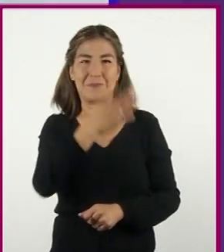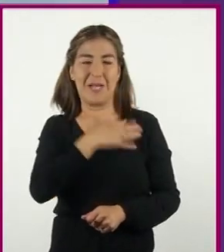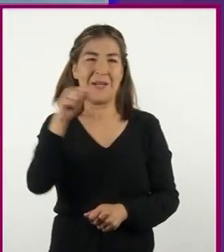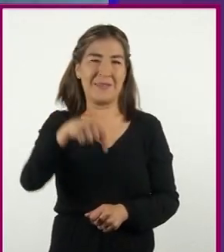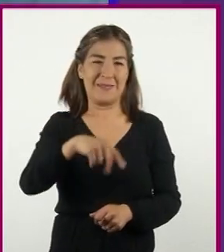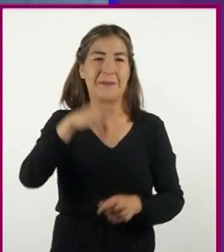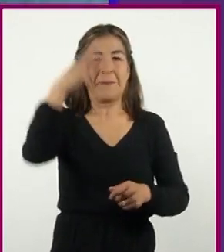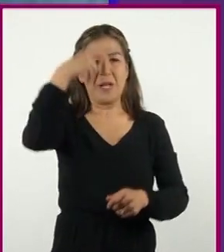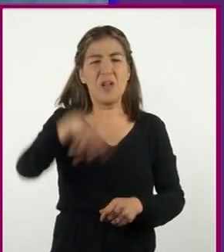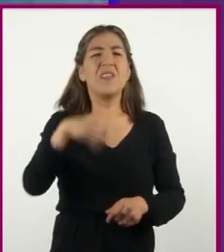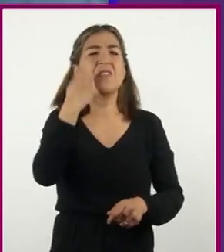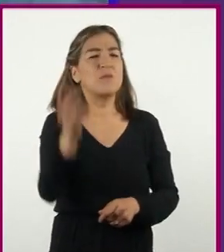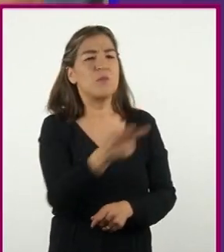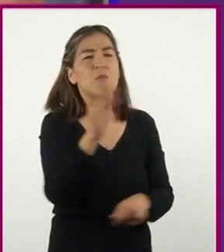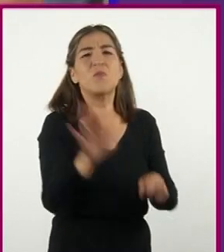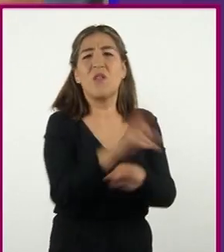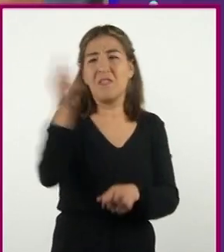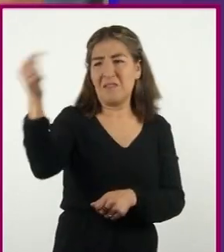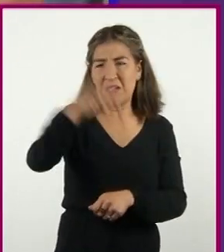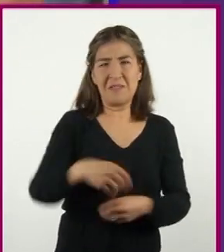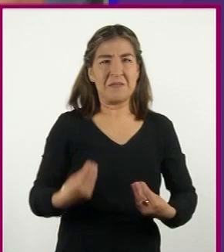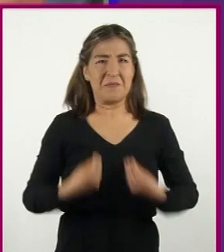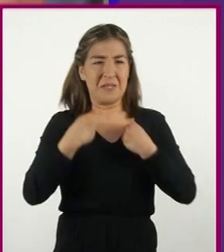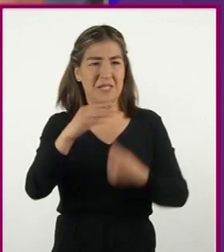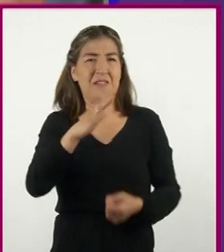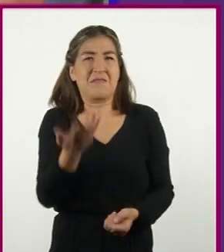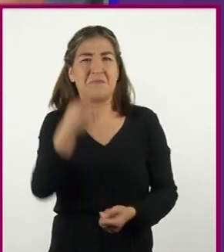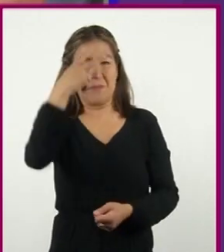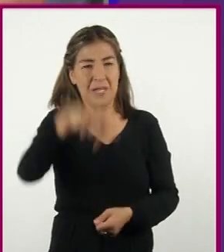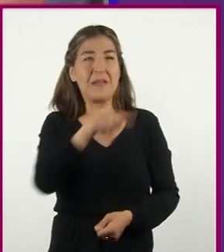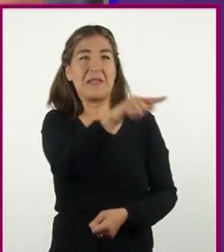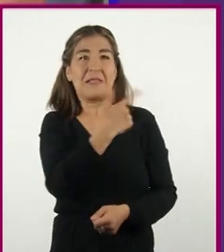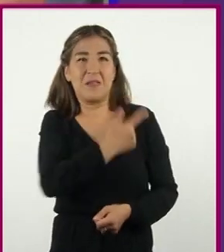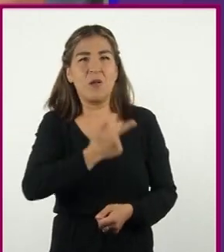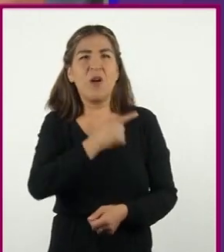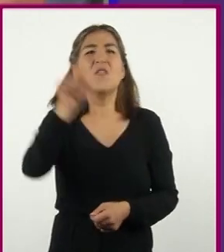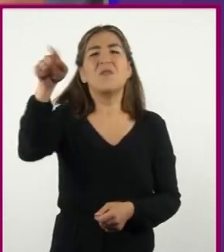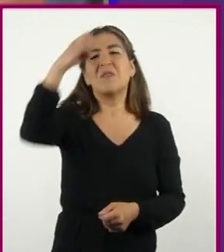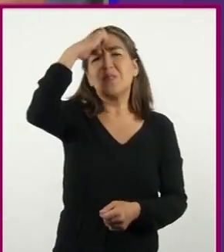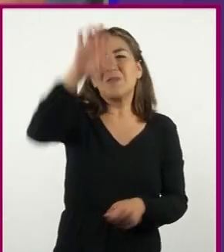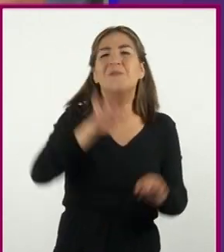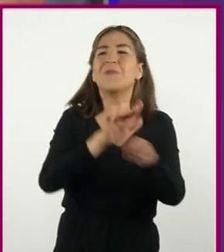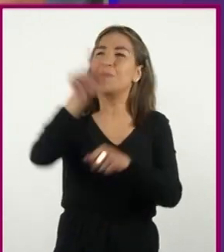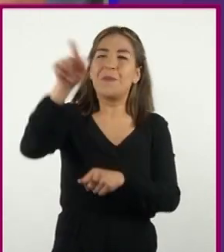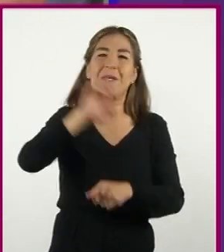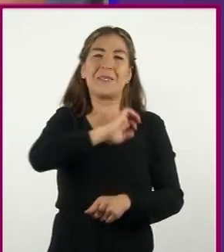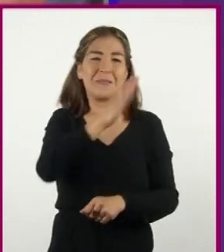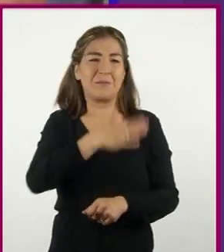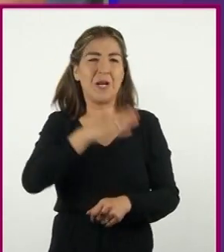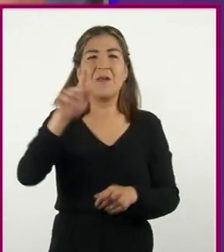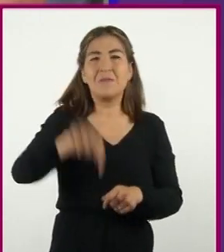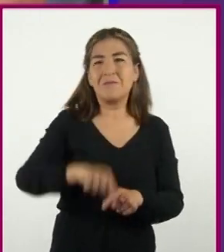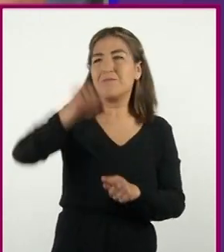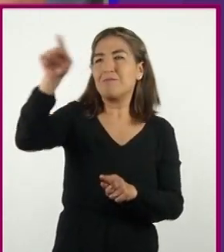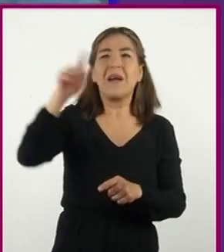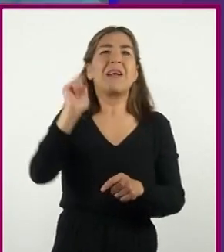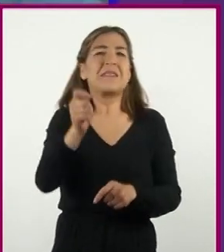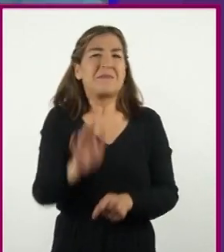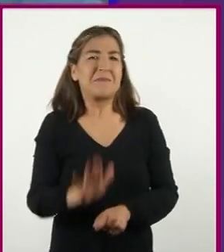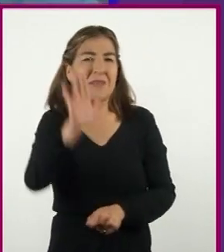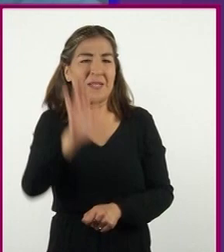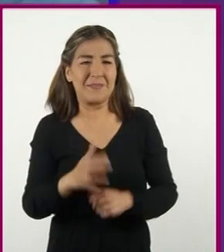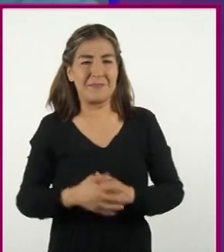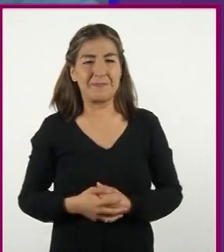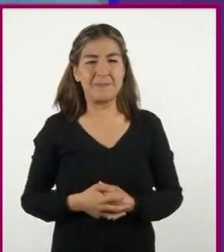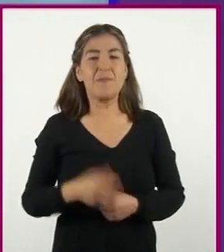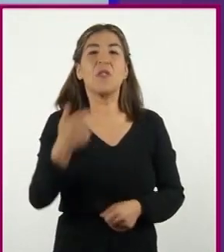Quiero preguntarle por qué se vino a vivir aquí, si le gusta, y qué extraña de España, en qué se parece nuestro país y el suyo.